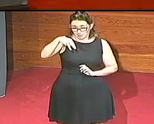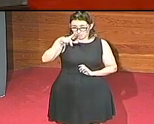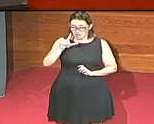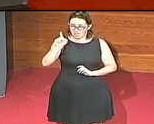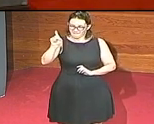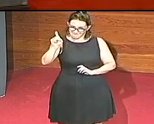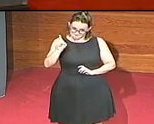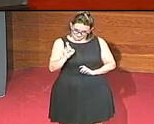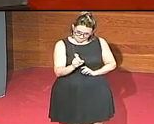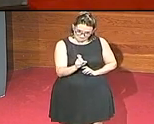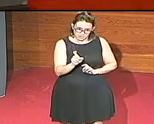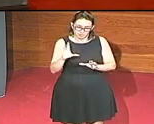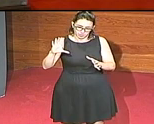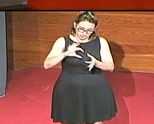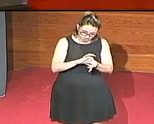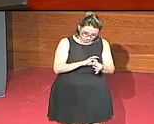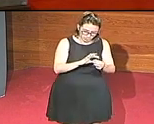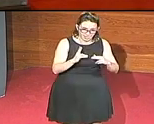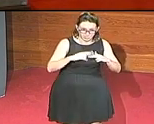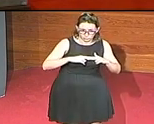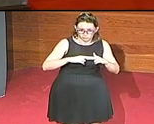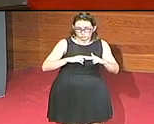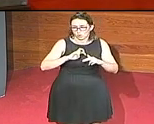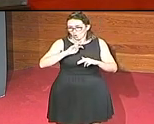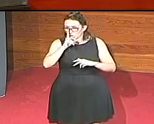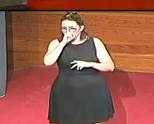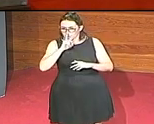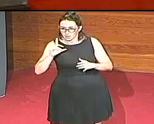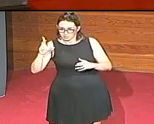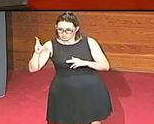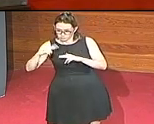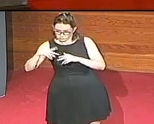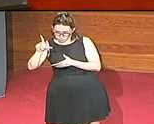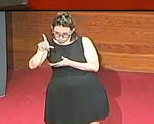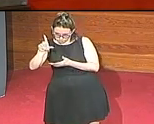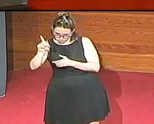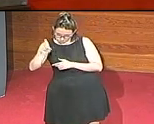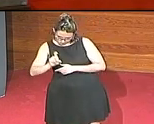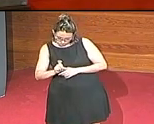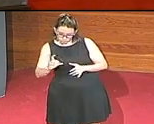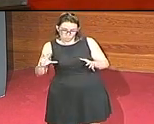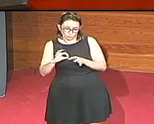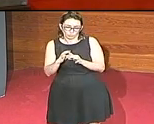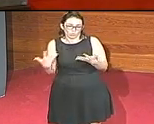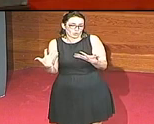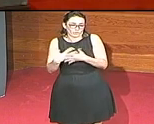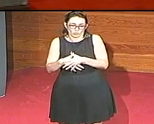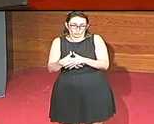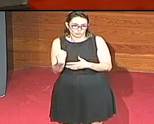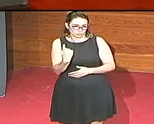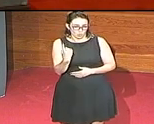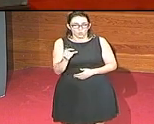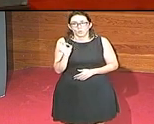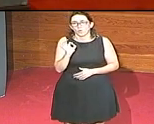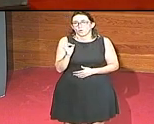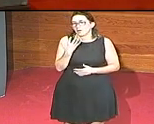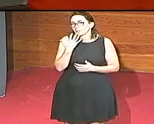a su parte del editor y luego la parte de las imágenes y luego ya se funde todo en el editor y ahí se muestra entonces las animaciones